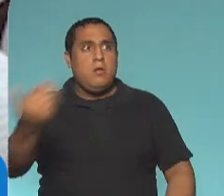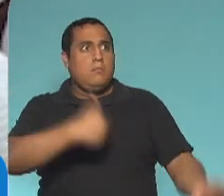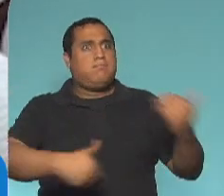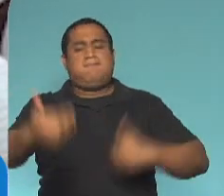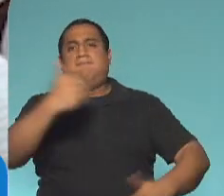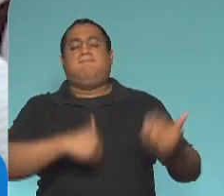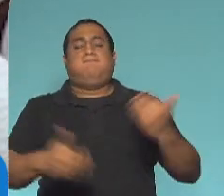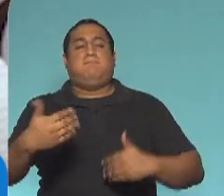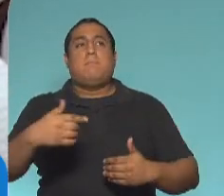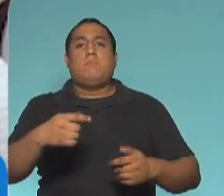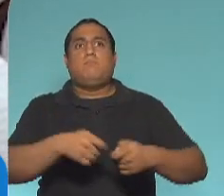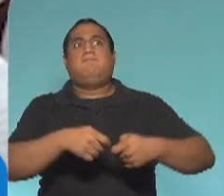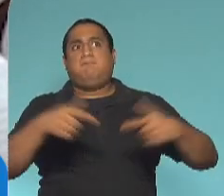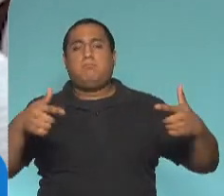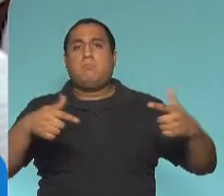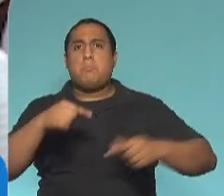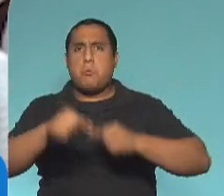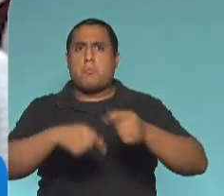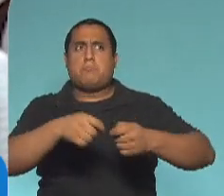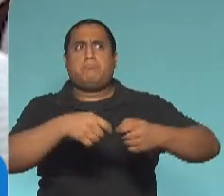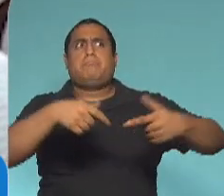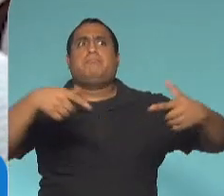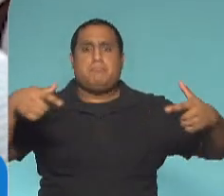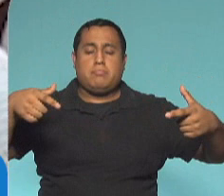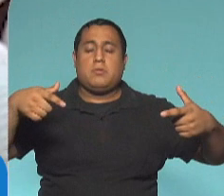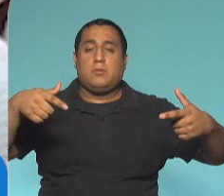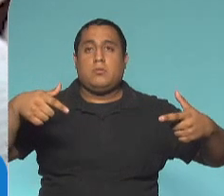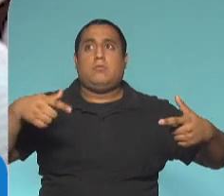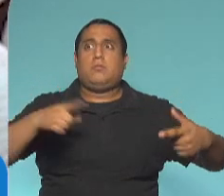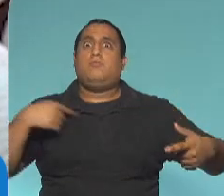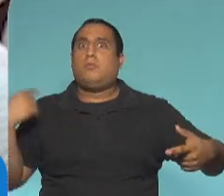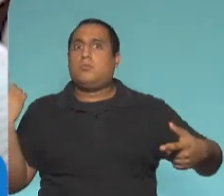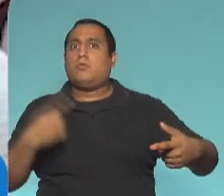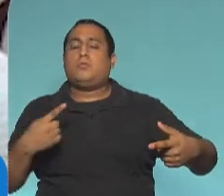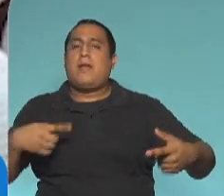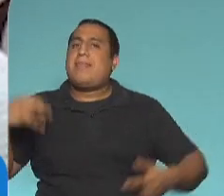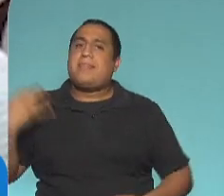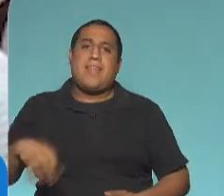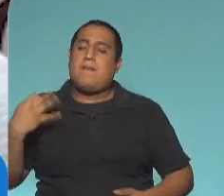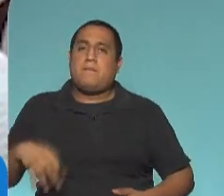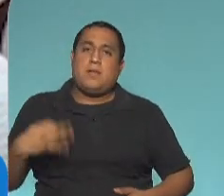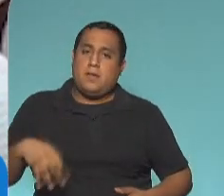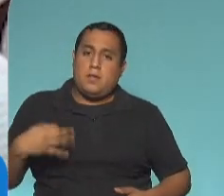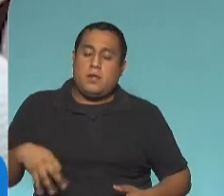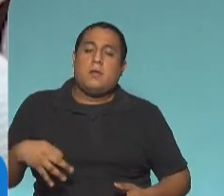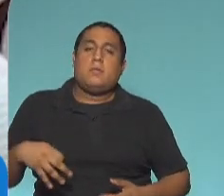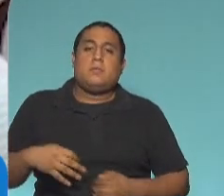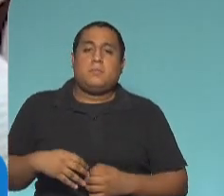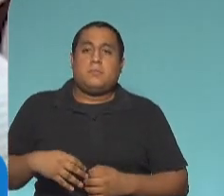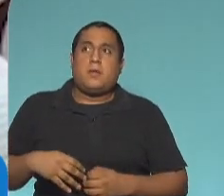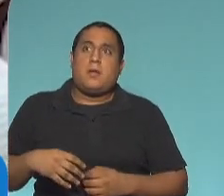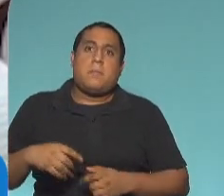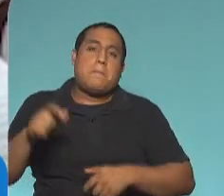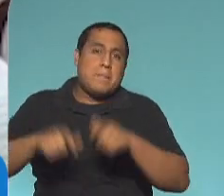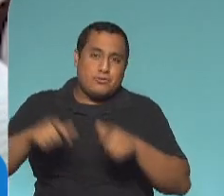pacientes vemos que está aumentando paulatinamente, y eso nos obliga a poder ir recuperando paulatinamente personal que